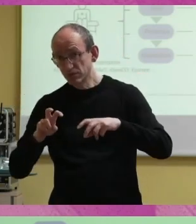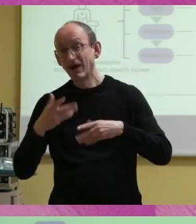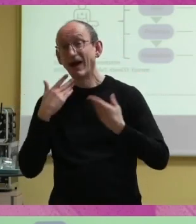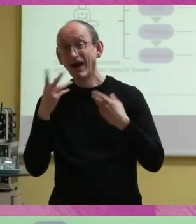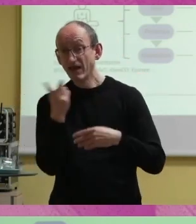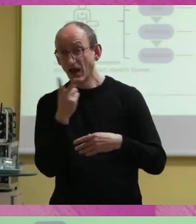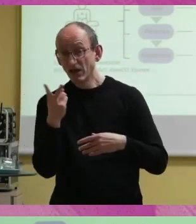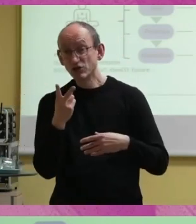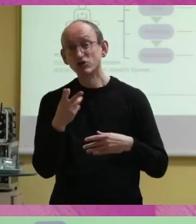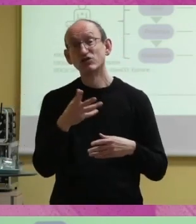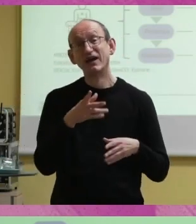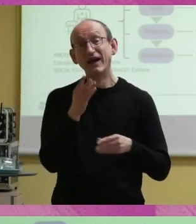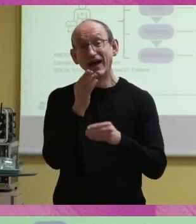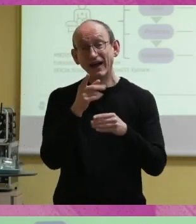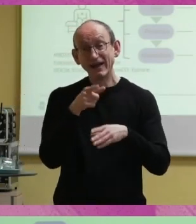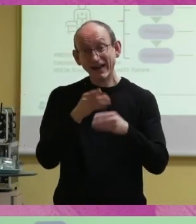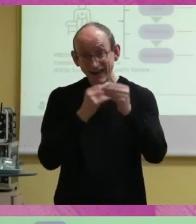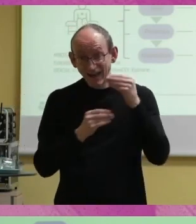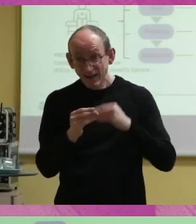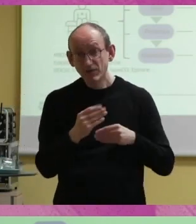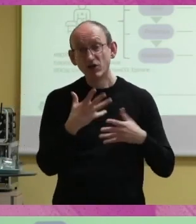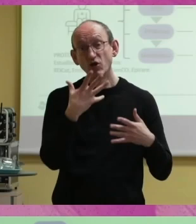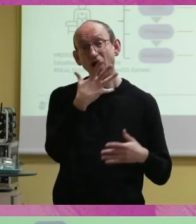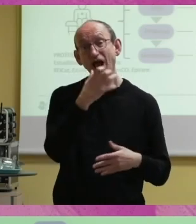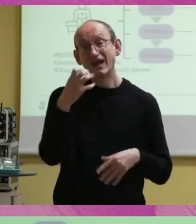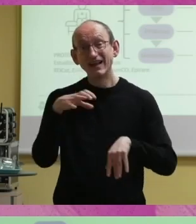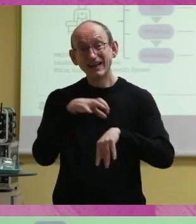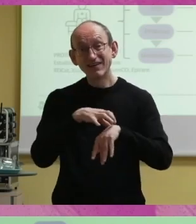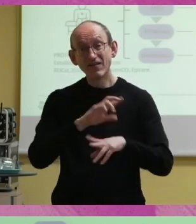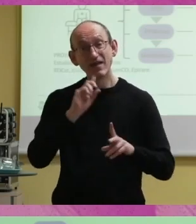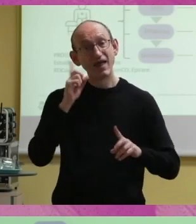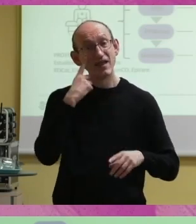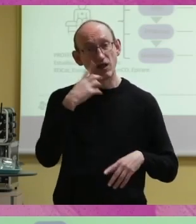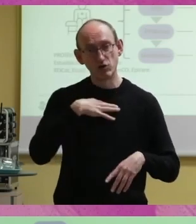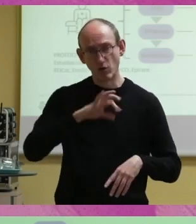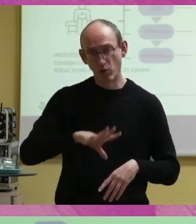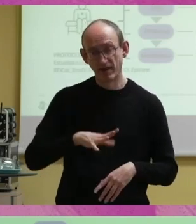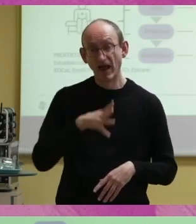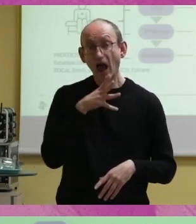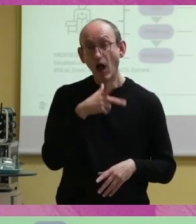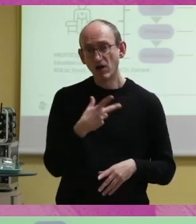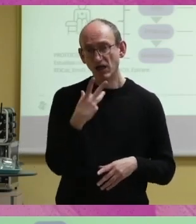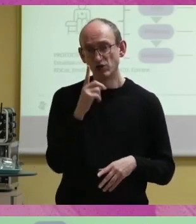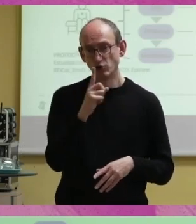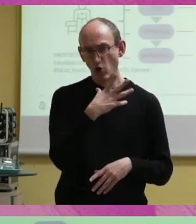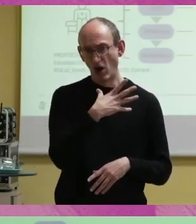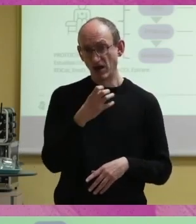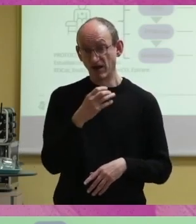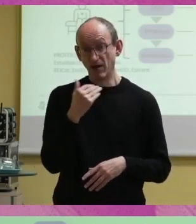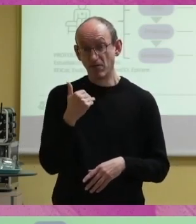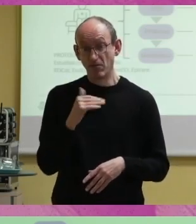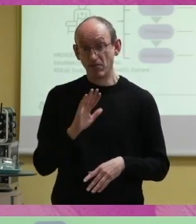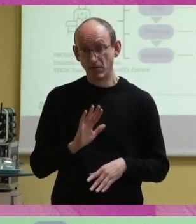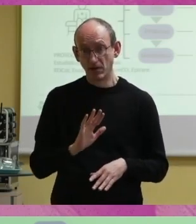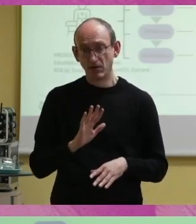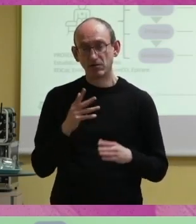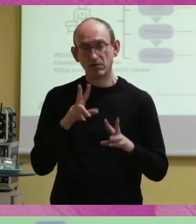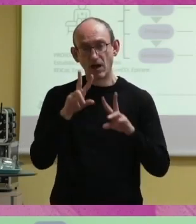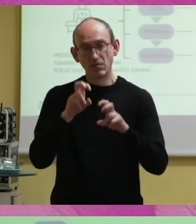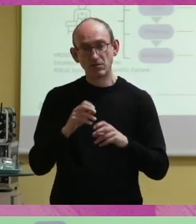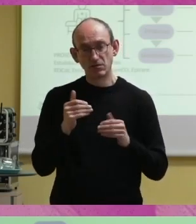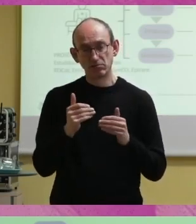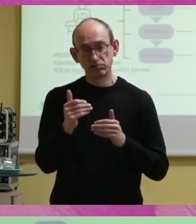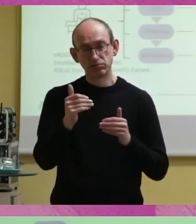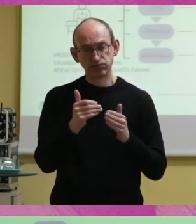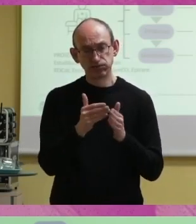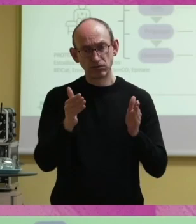de nacimiento, o quizá más. De momento se trabaja a día de hoy en 500, o sea que quizá cuando, desde lo que decíamos, desde la investigación ampliamos fronteras